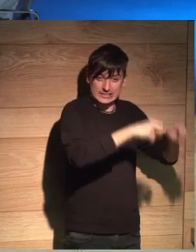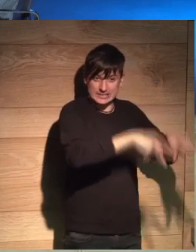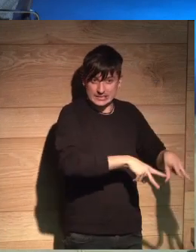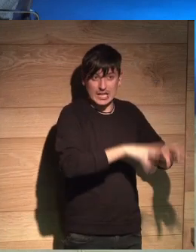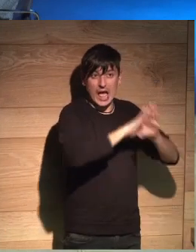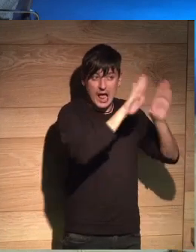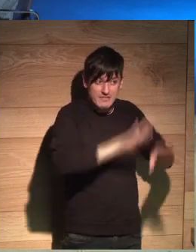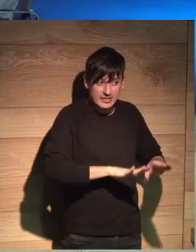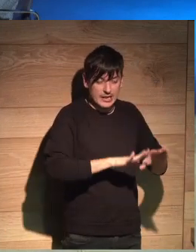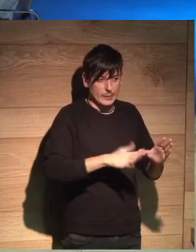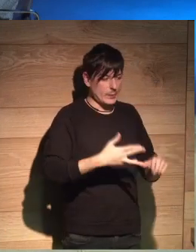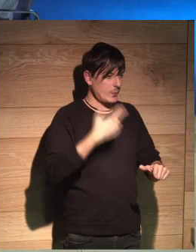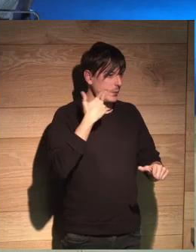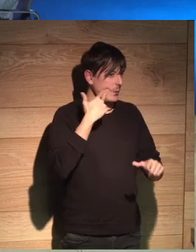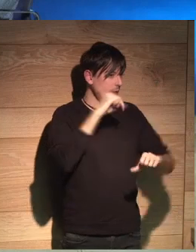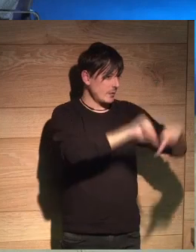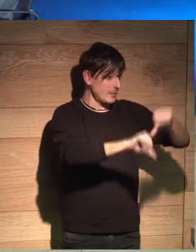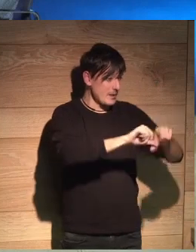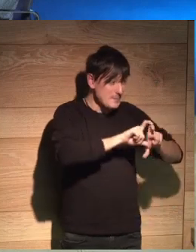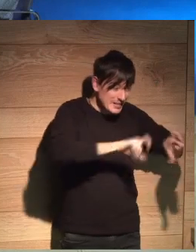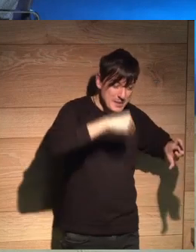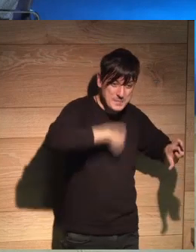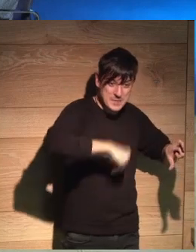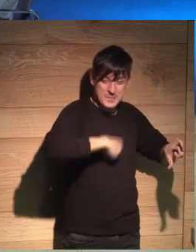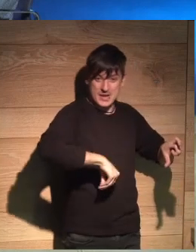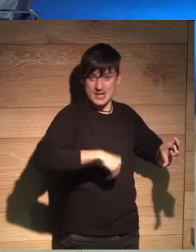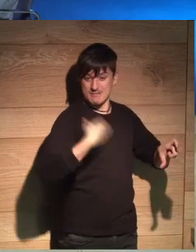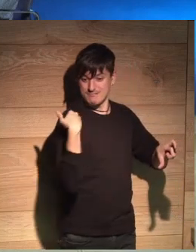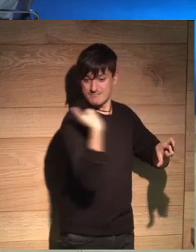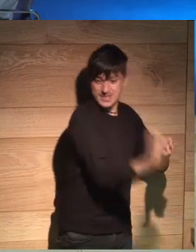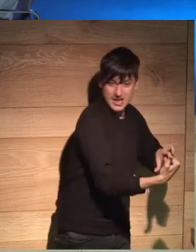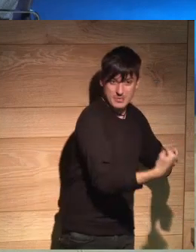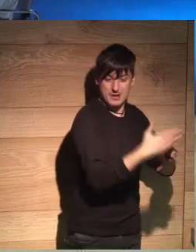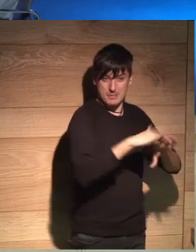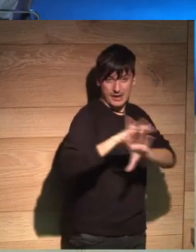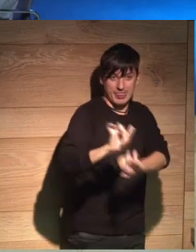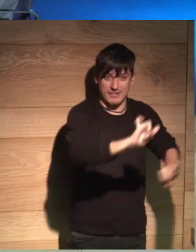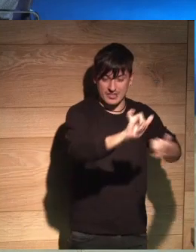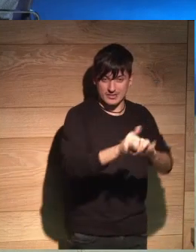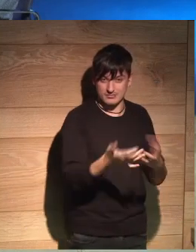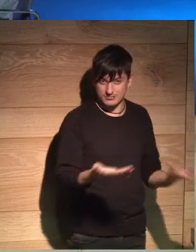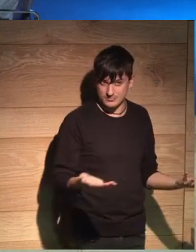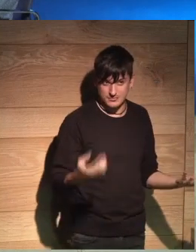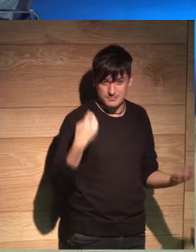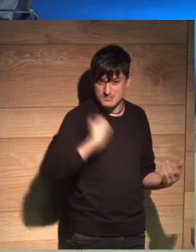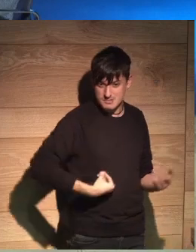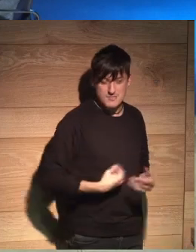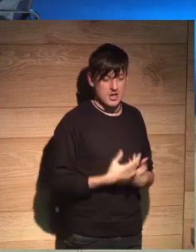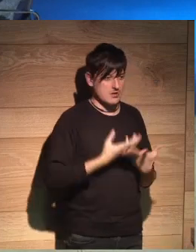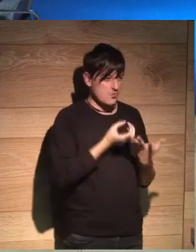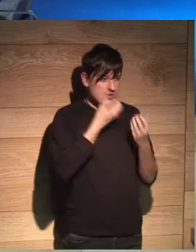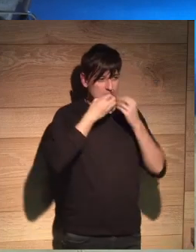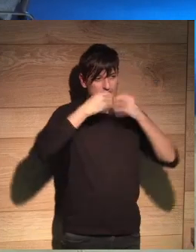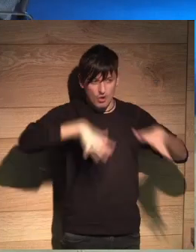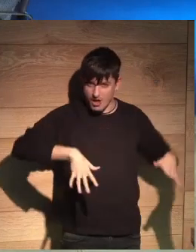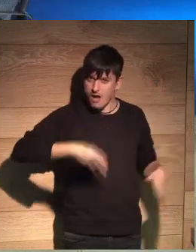metido el miedo a la química, era la misma empresa que me había llamado para que le desmontara a la esta. Claro. Eso es un historión, de esos que a ti